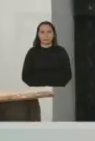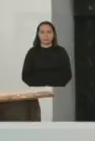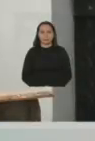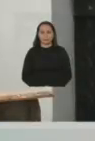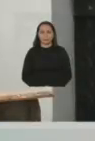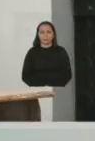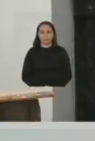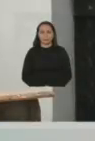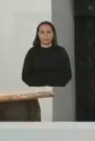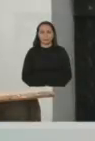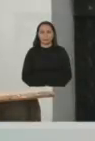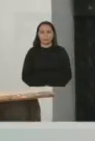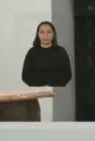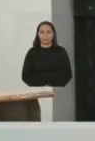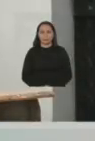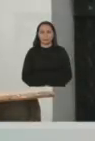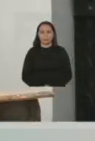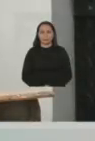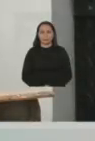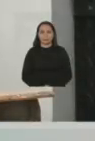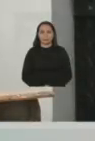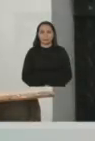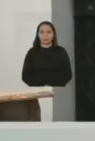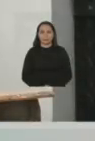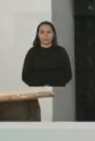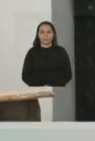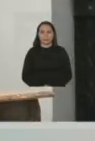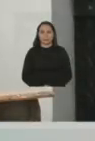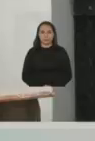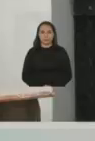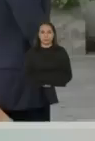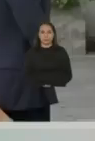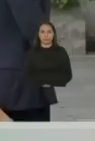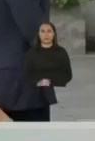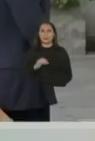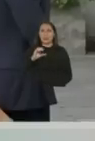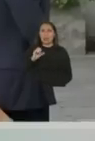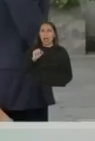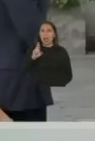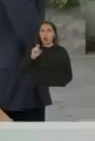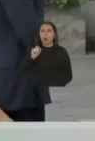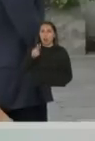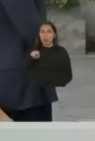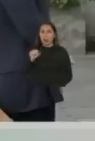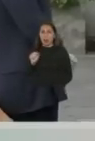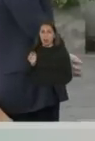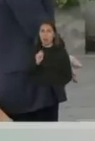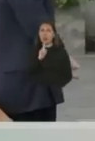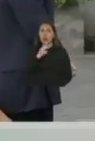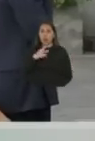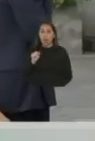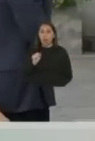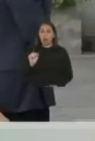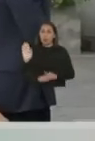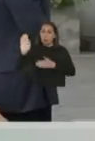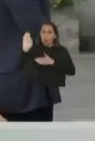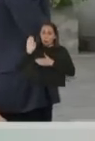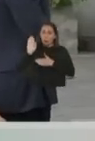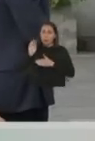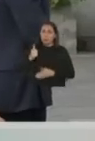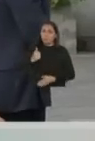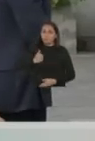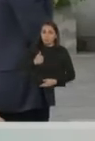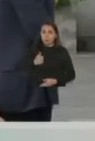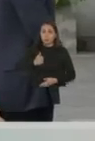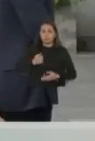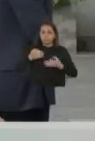haber cometido errores, pero creo que si erradicamos de nuestro lenguaje esas frases creo que sería mejor para nosotros